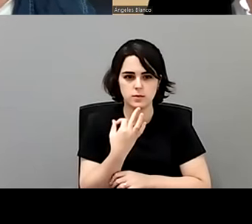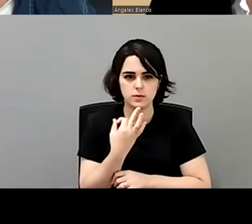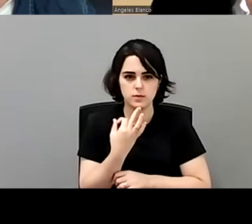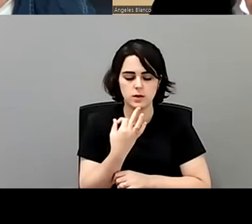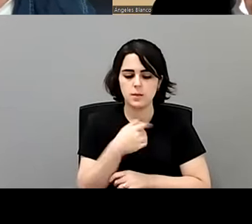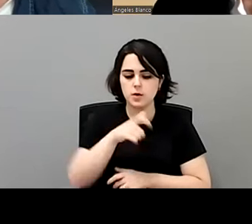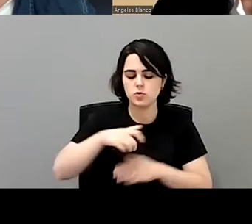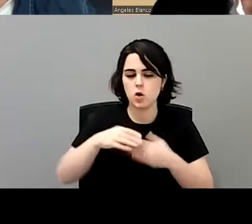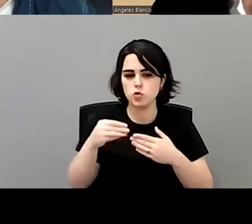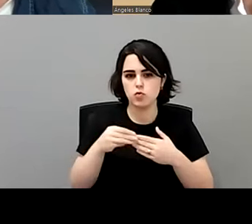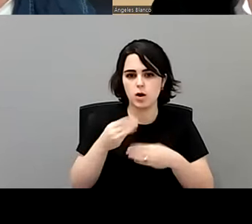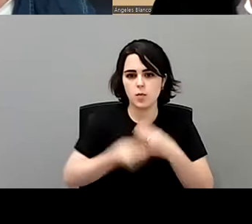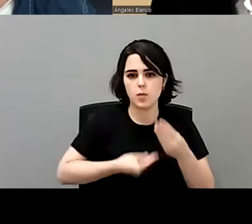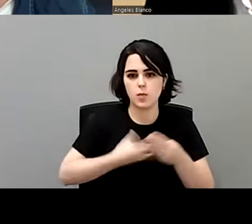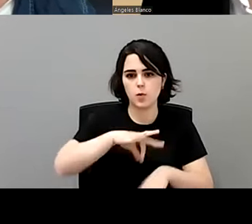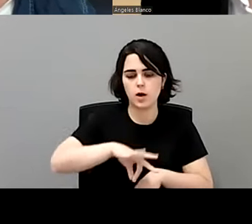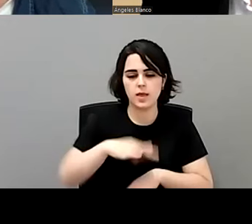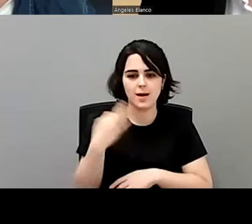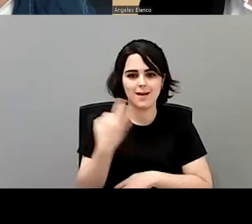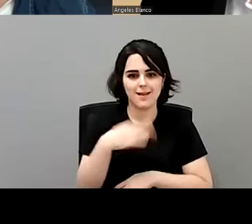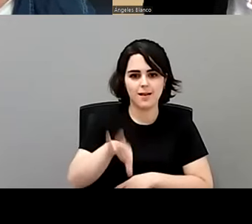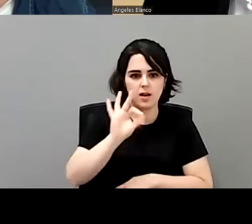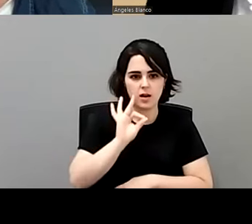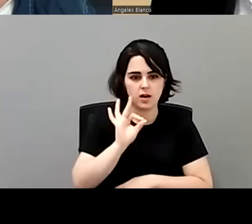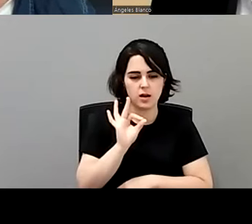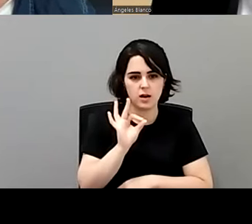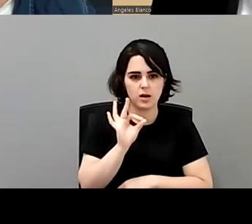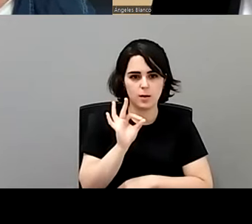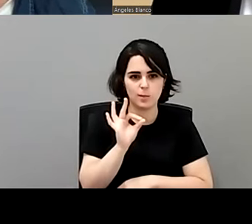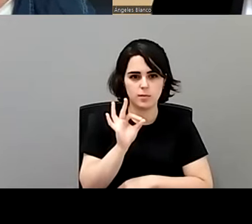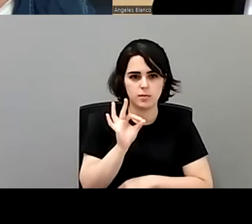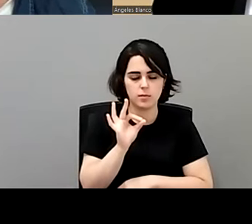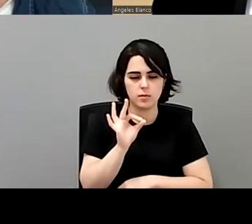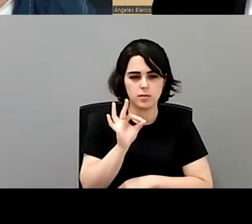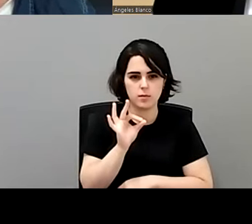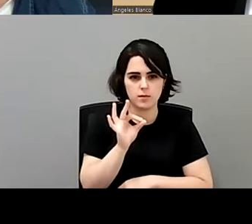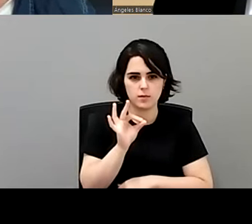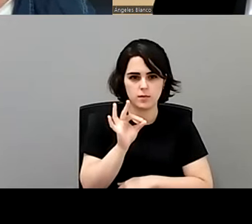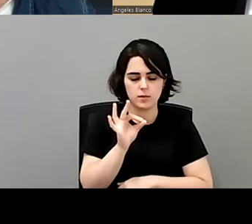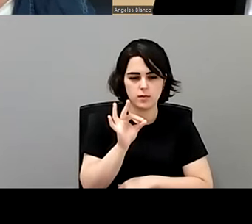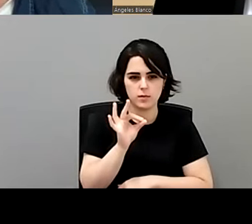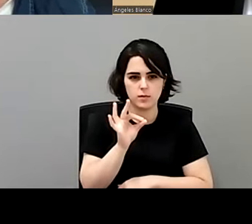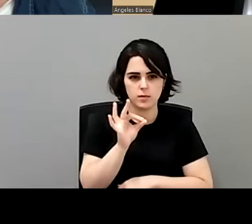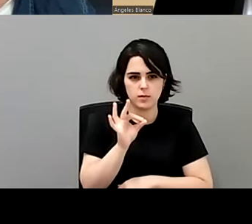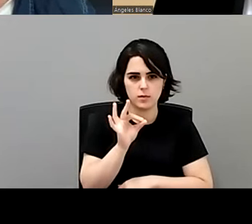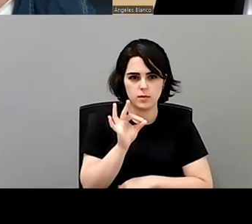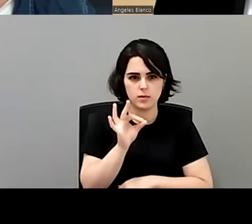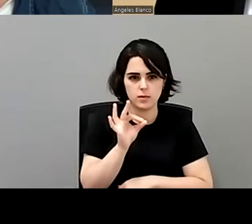usuarios podamos elegir a nuestro asistente